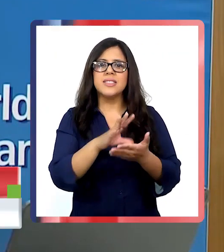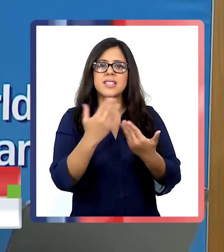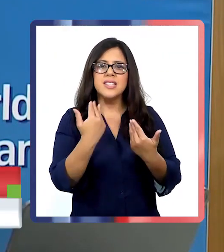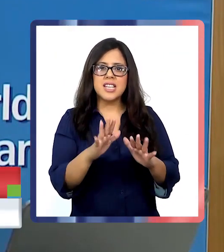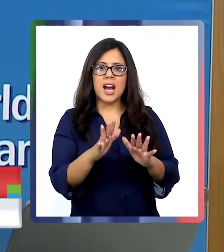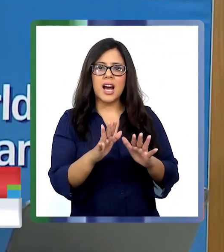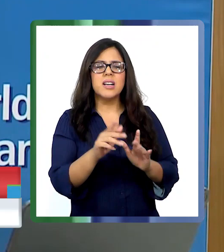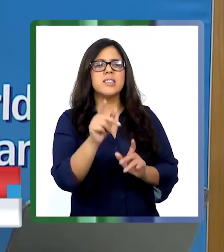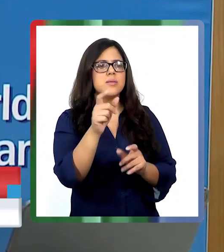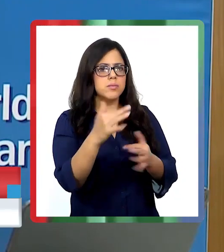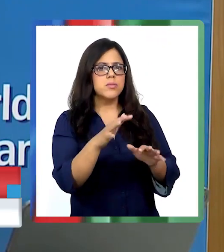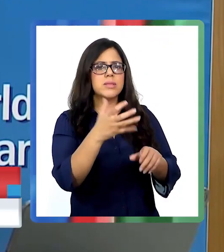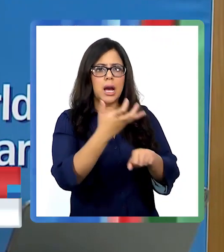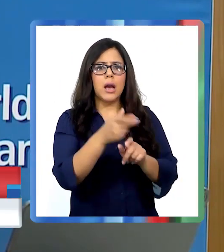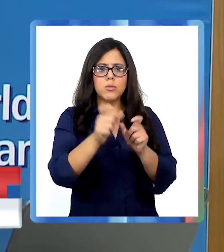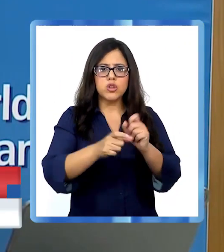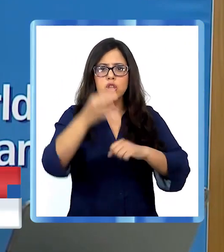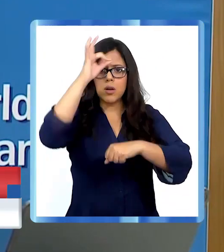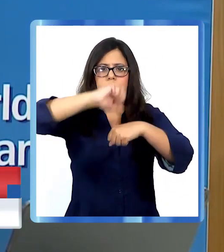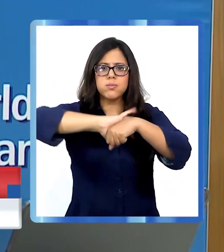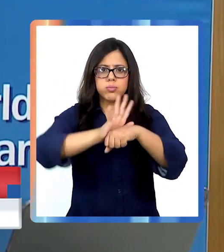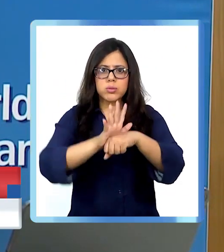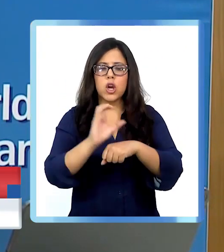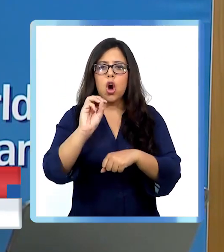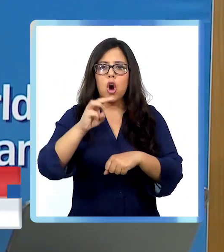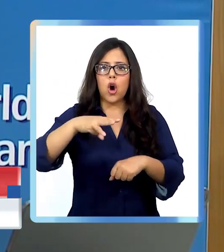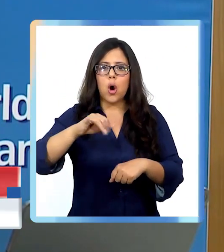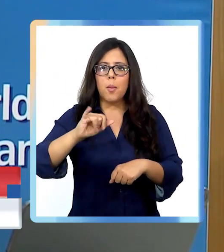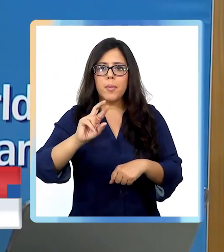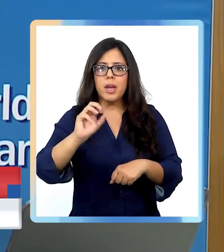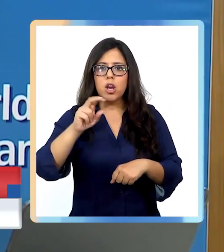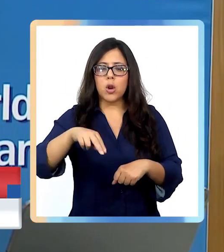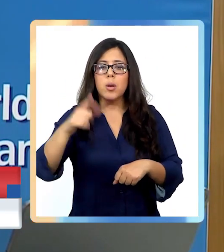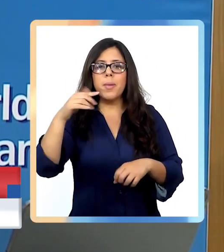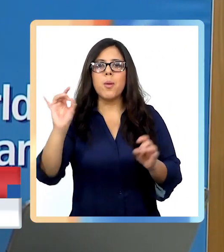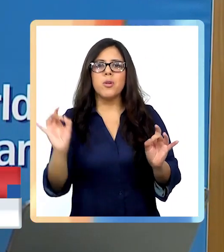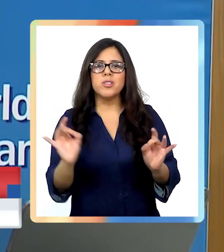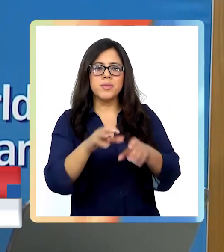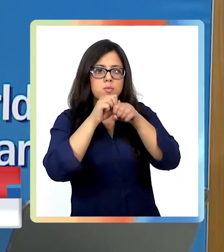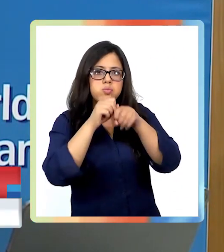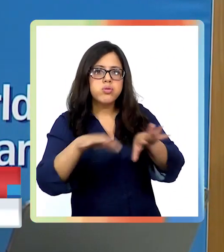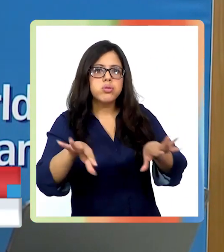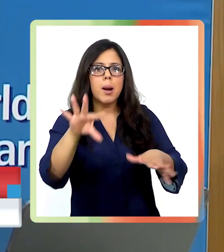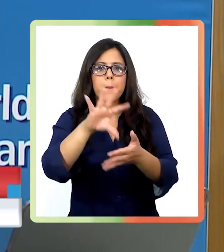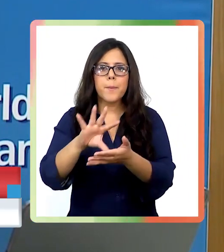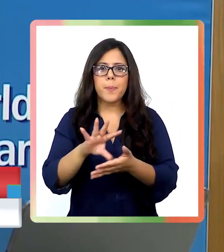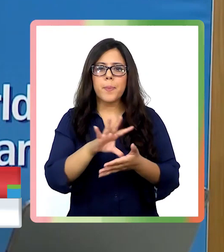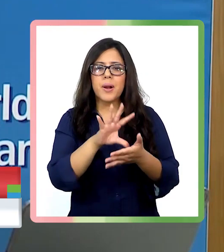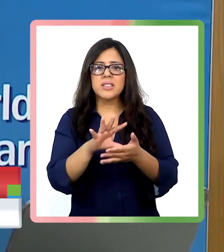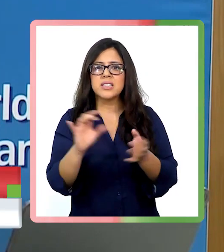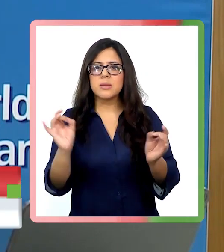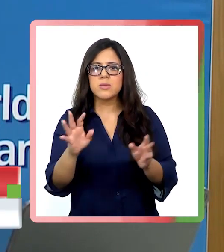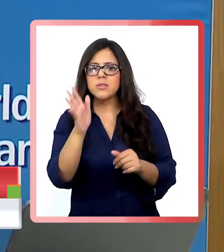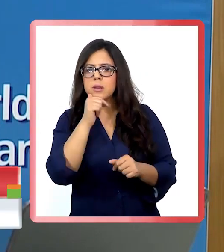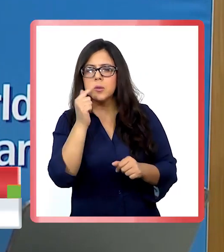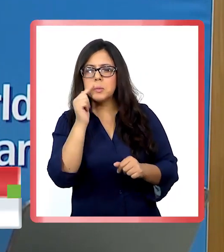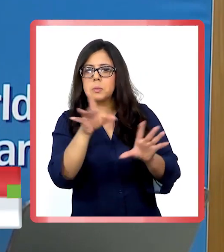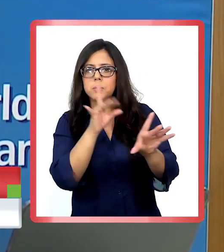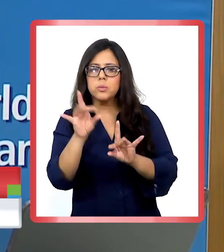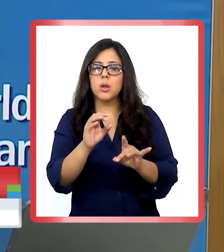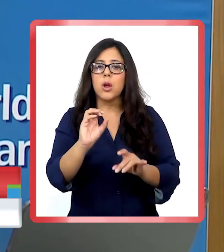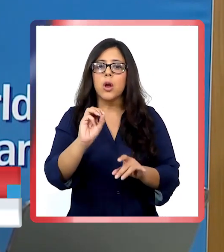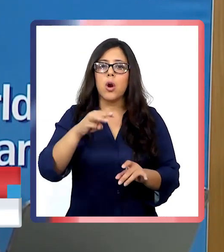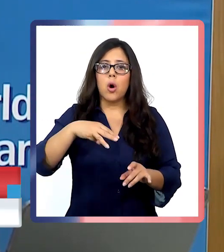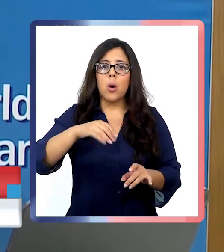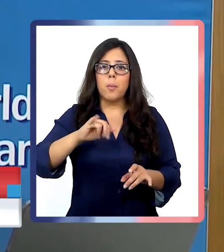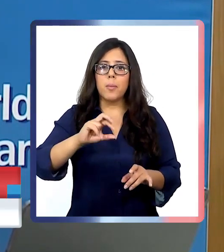77 países han reportado casos de Omicron y la realidad es que Omicron probablemente está en la mayoría de países, incluso si no ha sido detectada